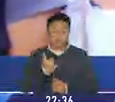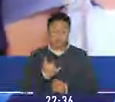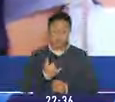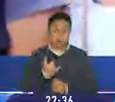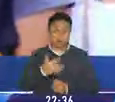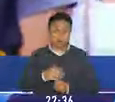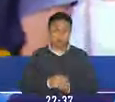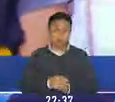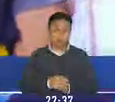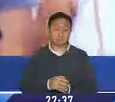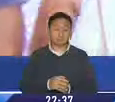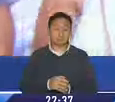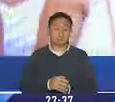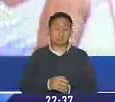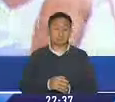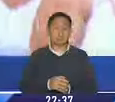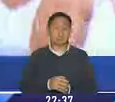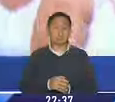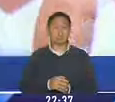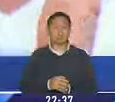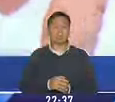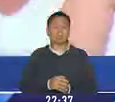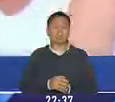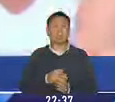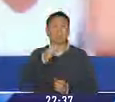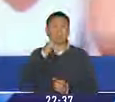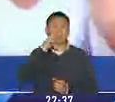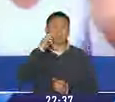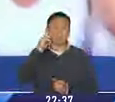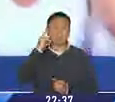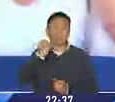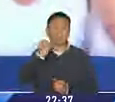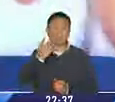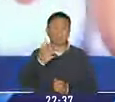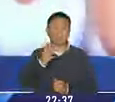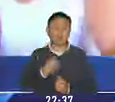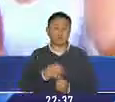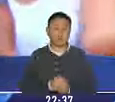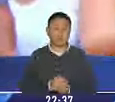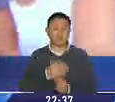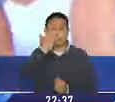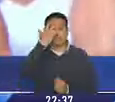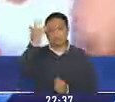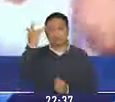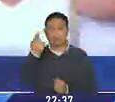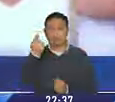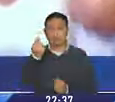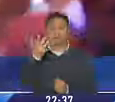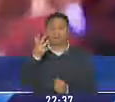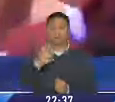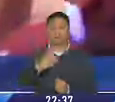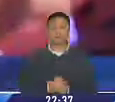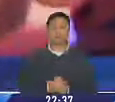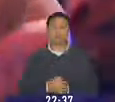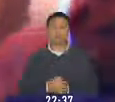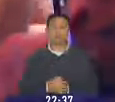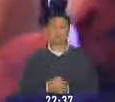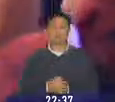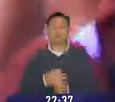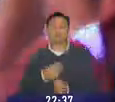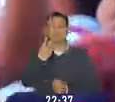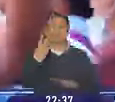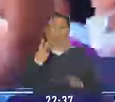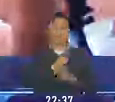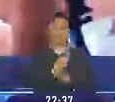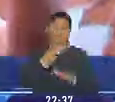estaban la educadora y los niños sin alimentación porque no hay dinero. Por espacio de 2 horas, quienes